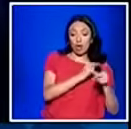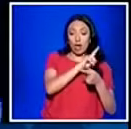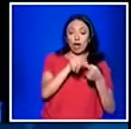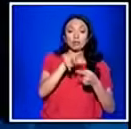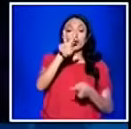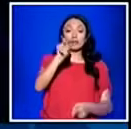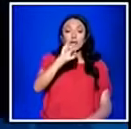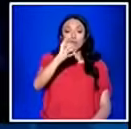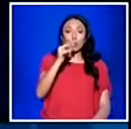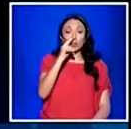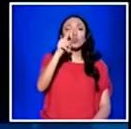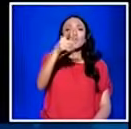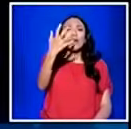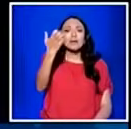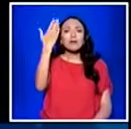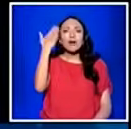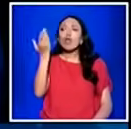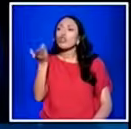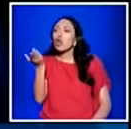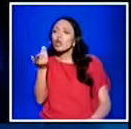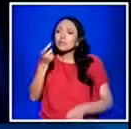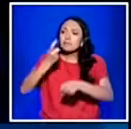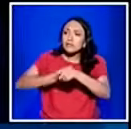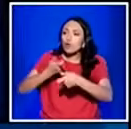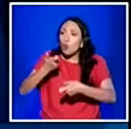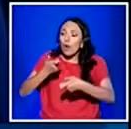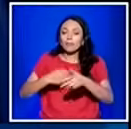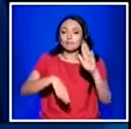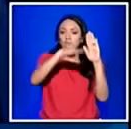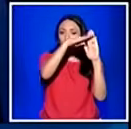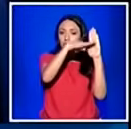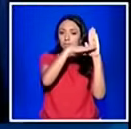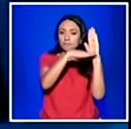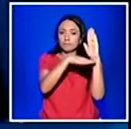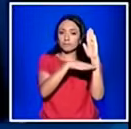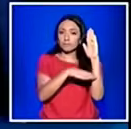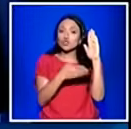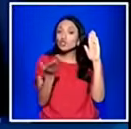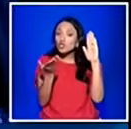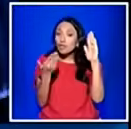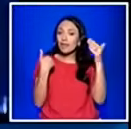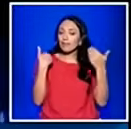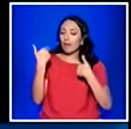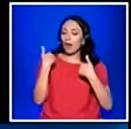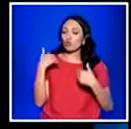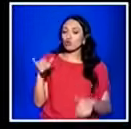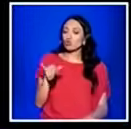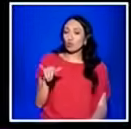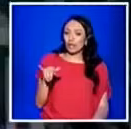de junio. Para conocer las actividades, puede ingresar a la página web del Teatro Sucre.